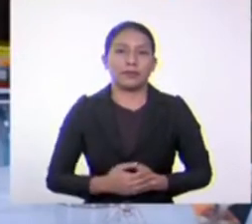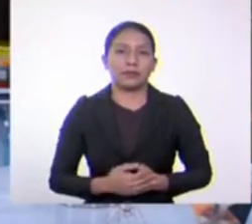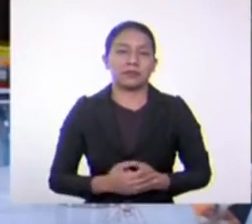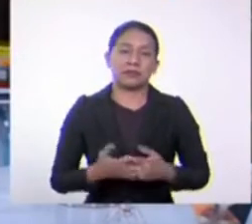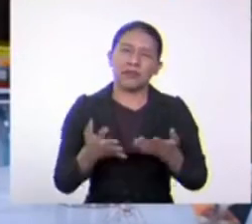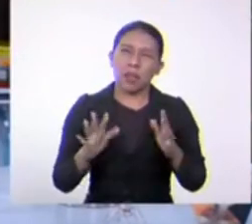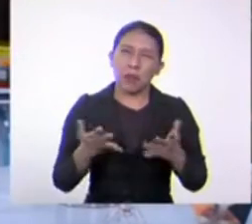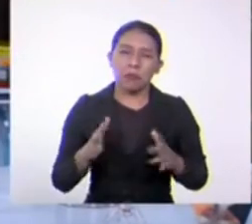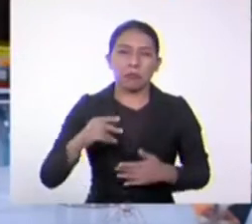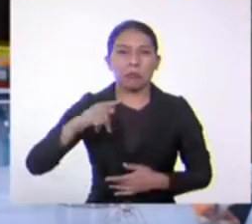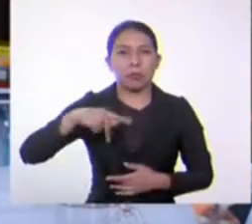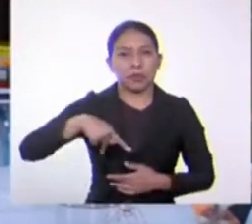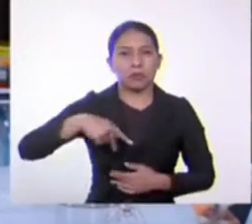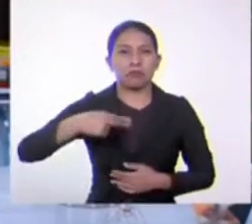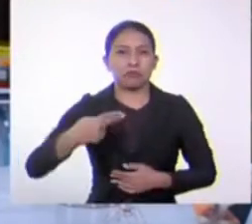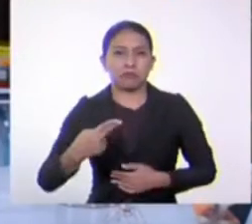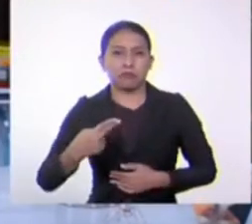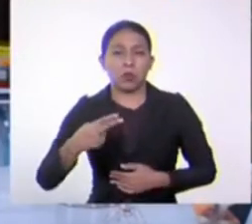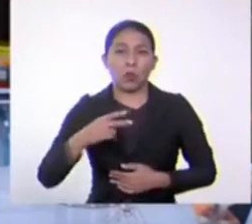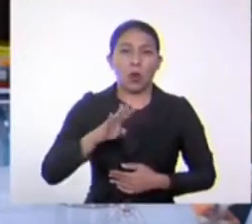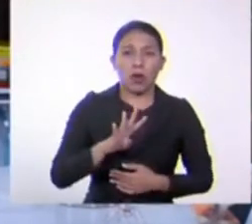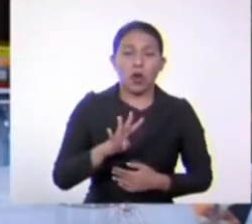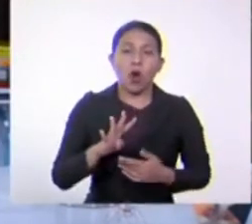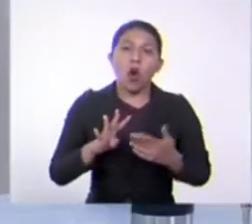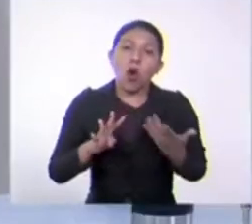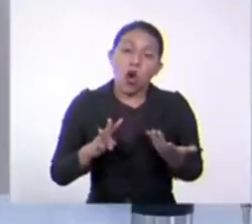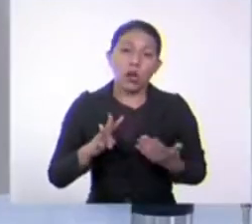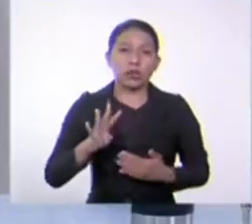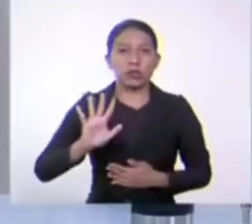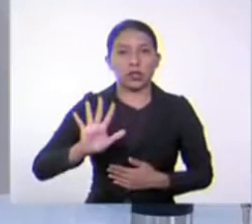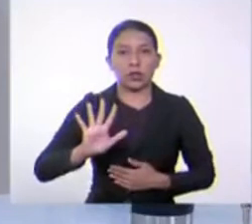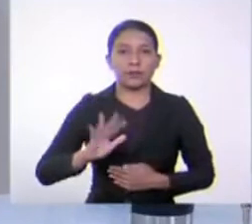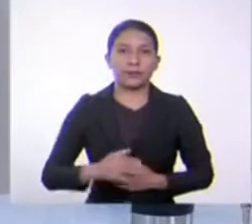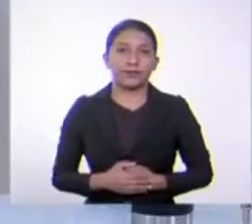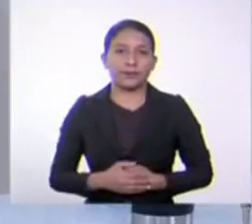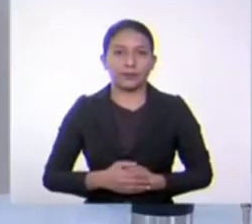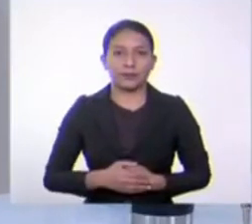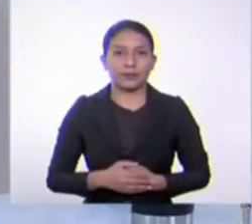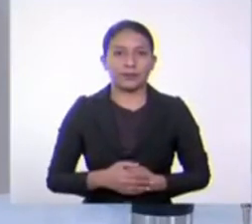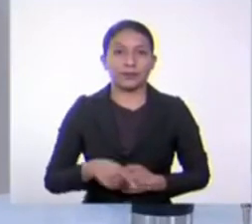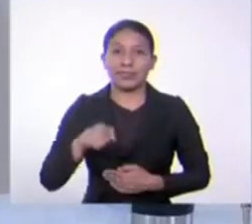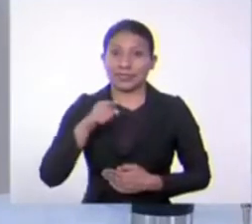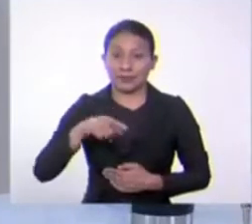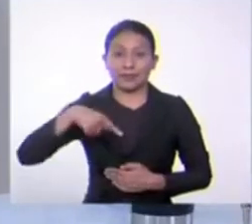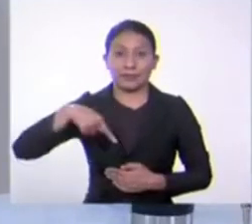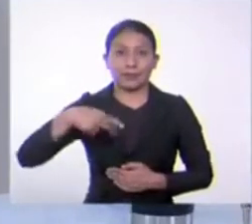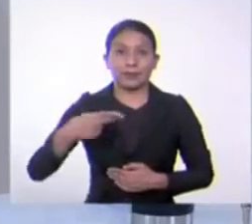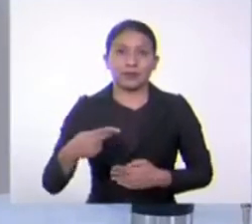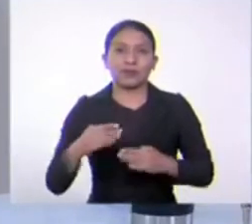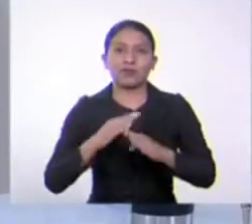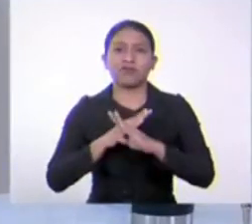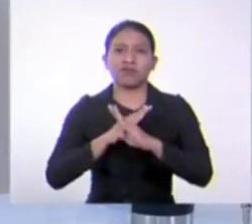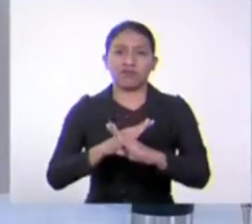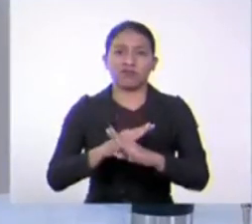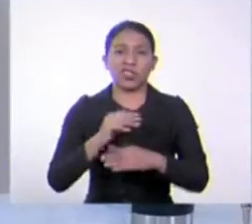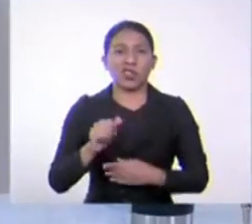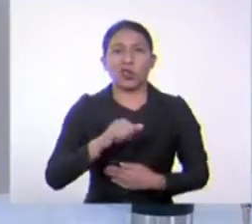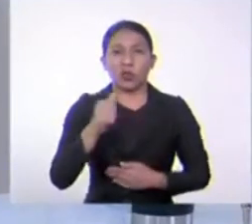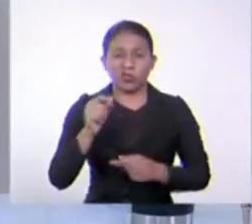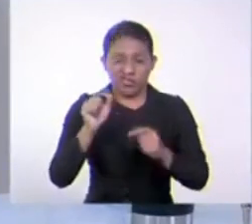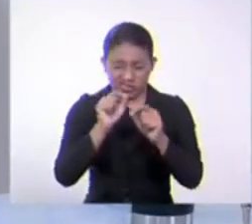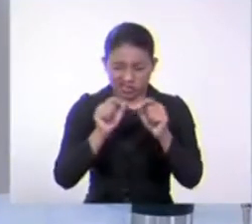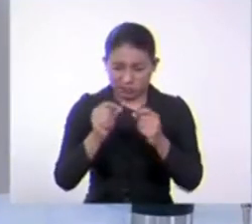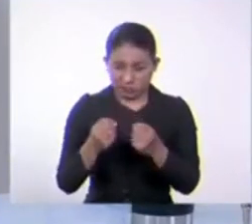en un pH entre unos 4 y 5. Entonces, ese pH también evita que otras bacterias